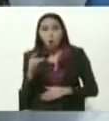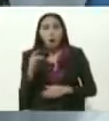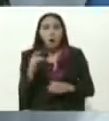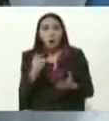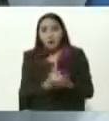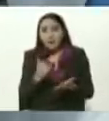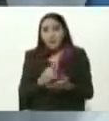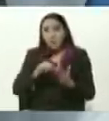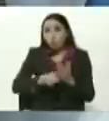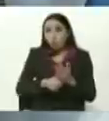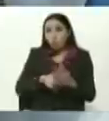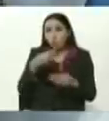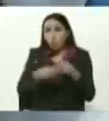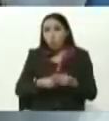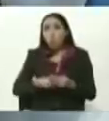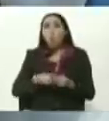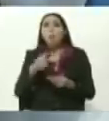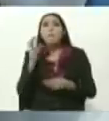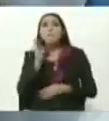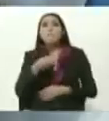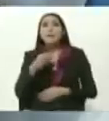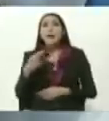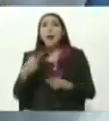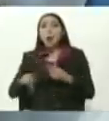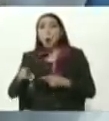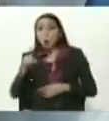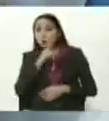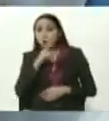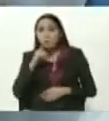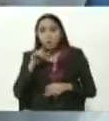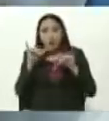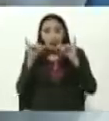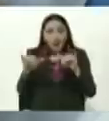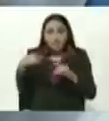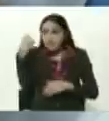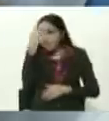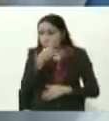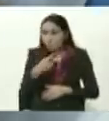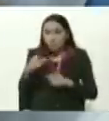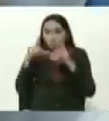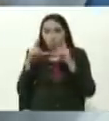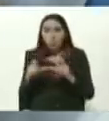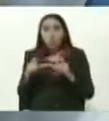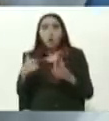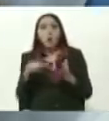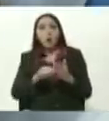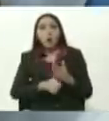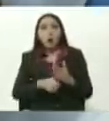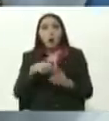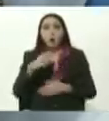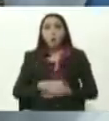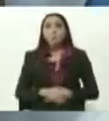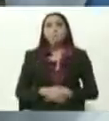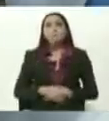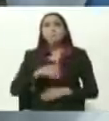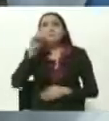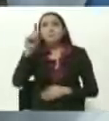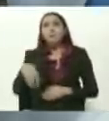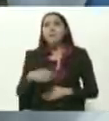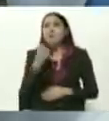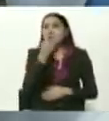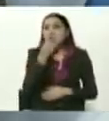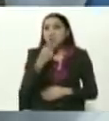venezolano a nombre de José Querales, con la misma fotografía de la cédula colombiana. John Laverde,